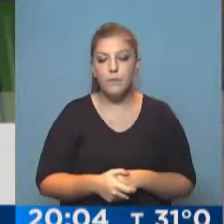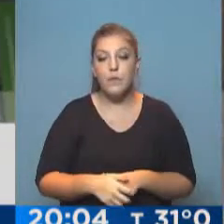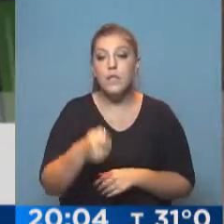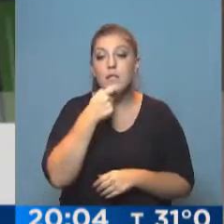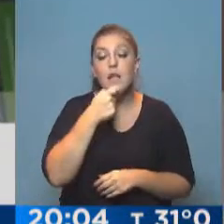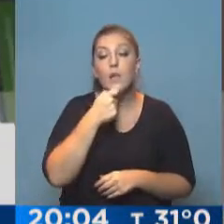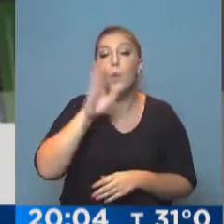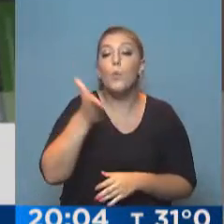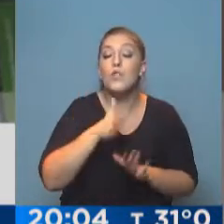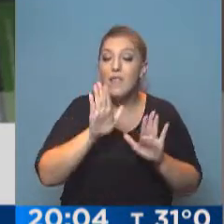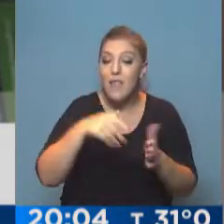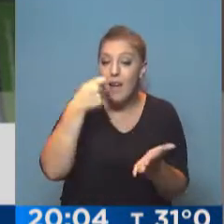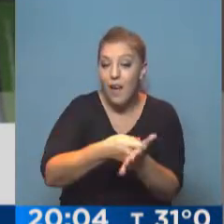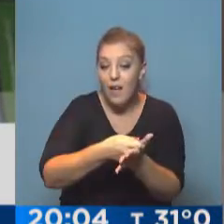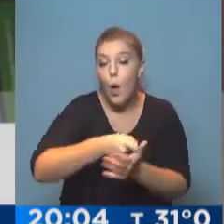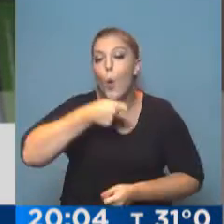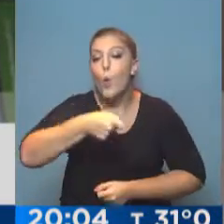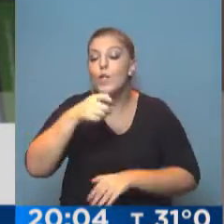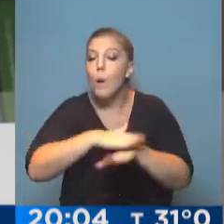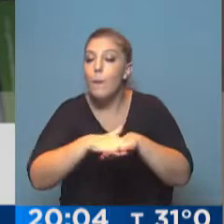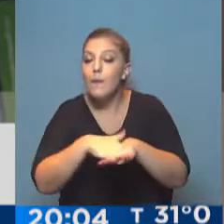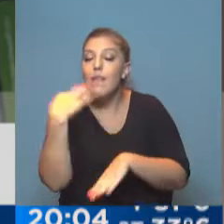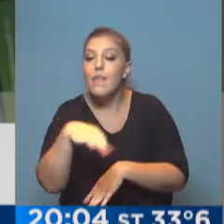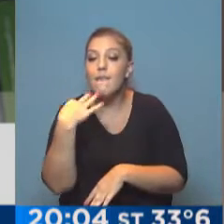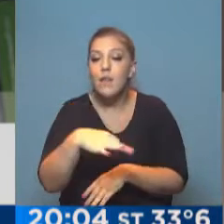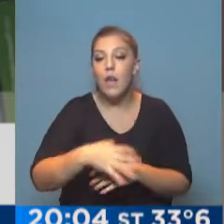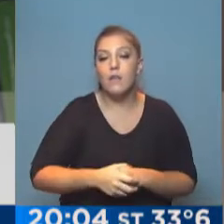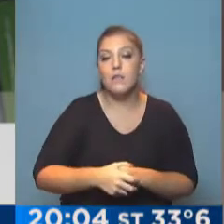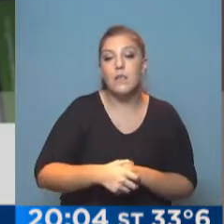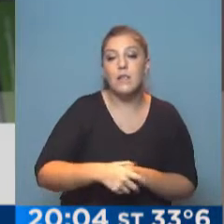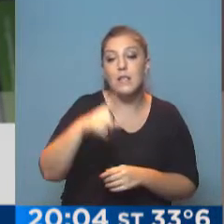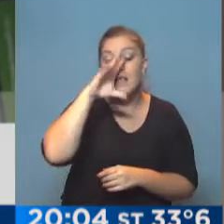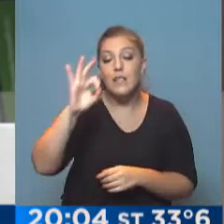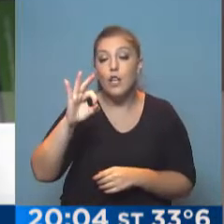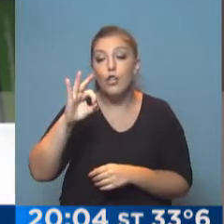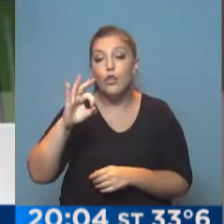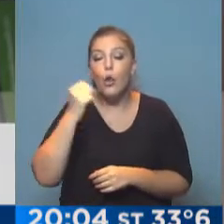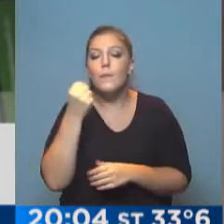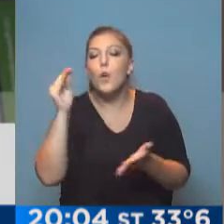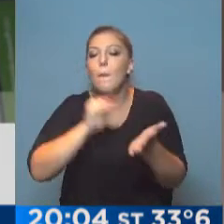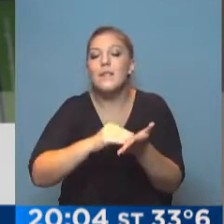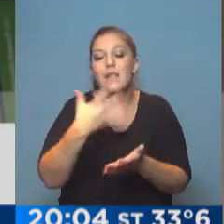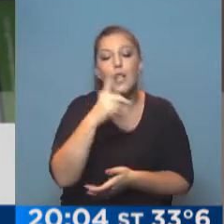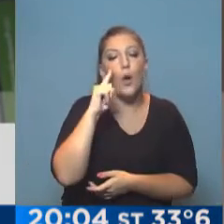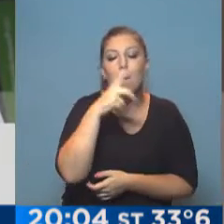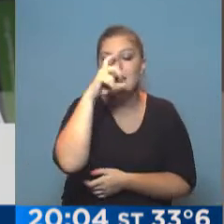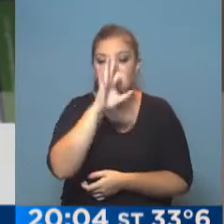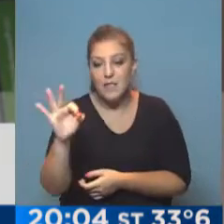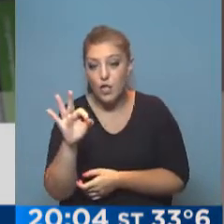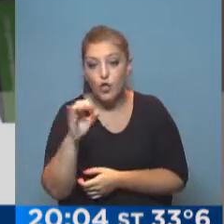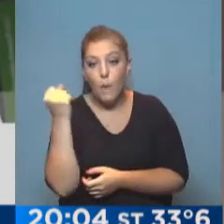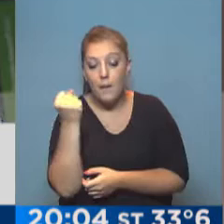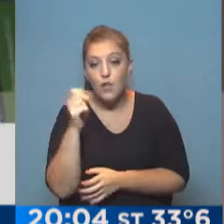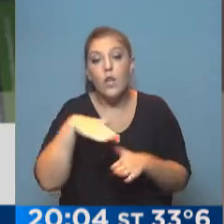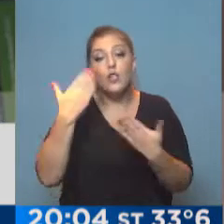ese porcentaje, la jubilación mínima tendría que ser de 700 pesos más, 5.700, y eso